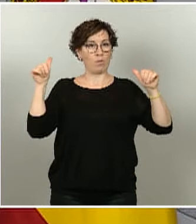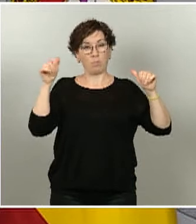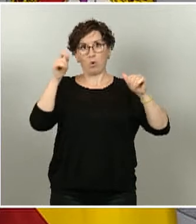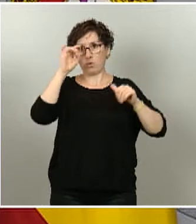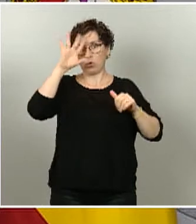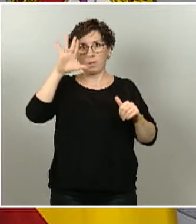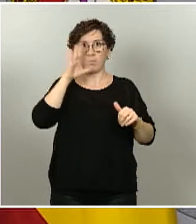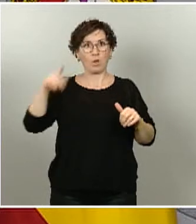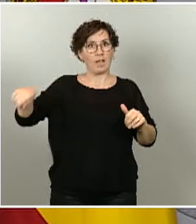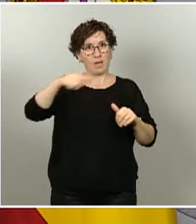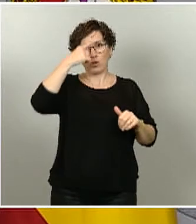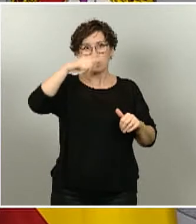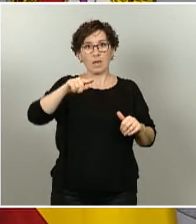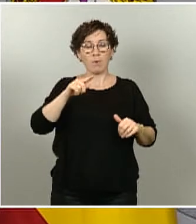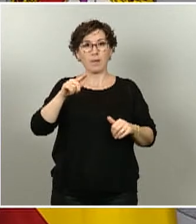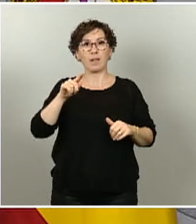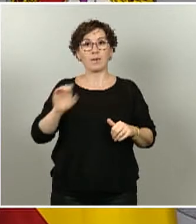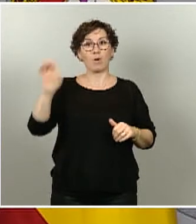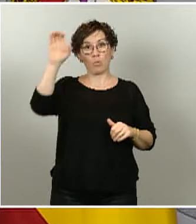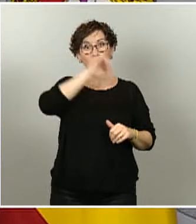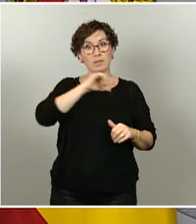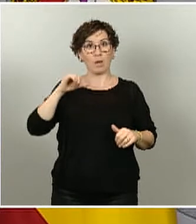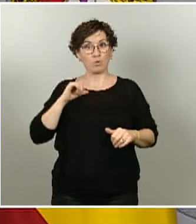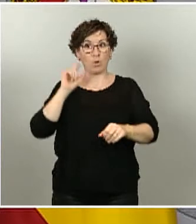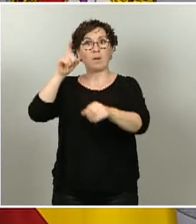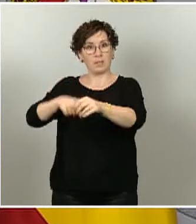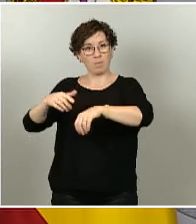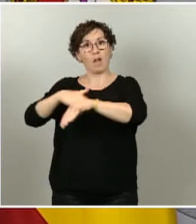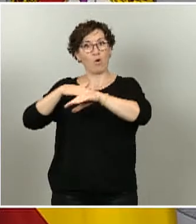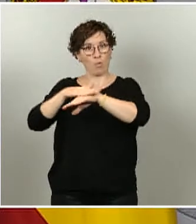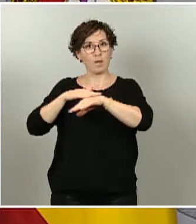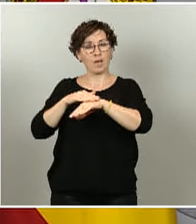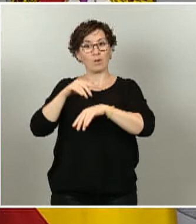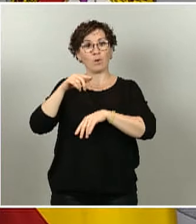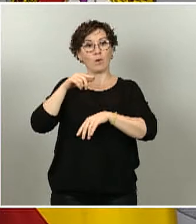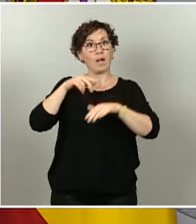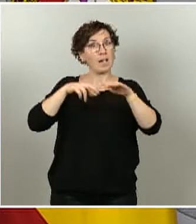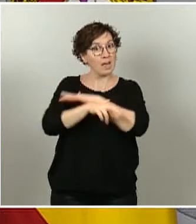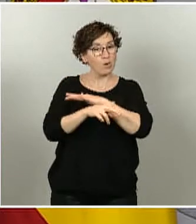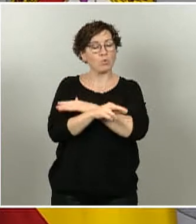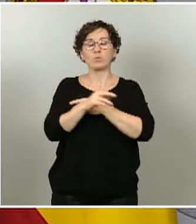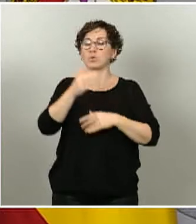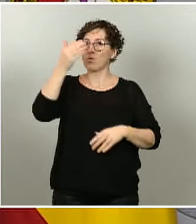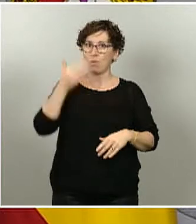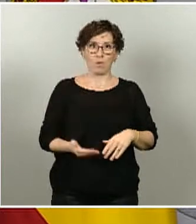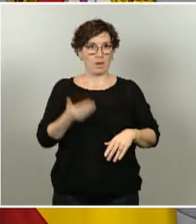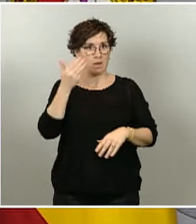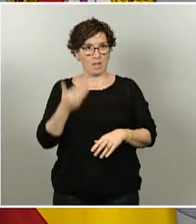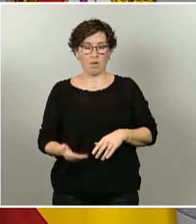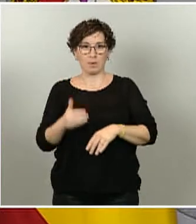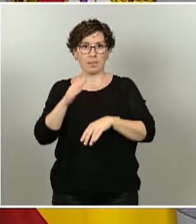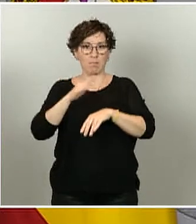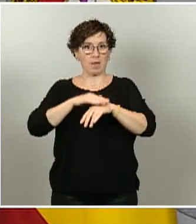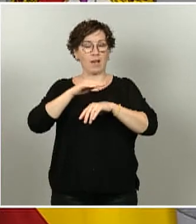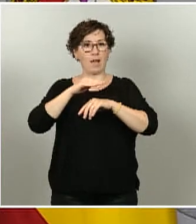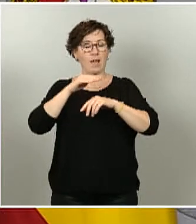en las comunidades autónomas que ellos también gobiernan, este instrumento es un instrumento fundamental en la lucha contra la pandemia, no es